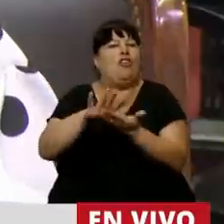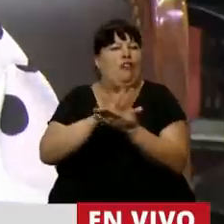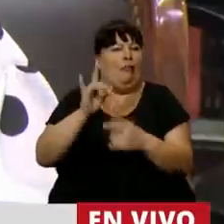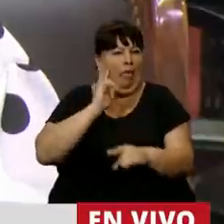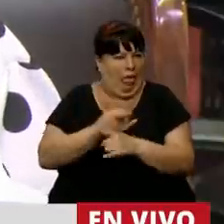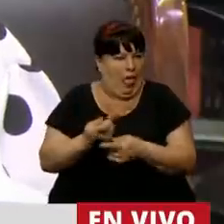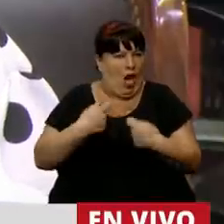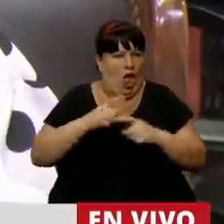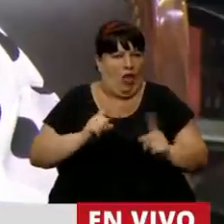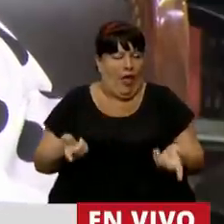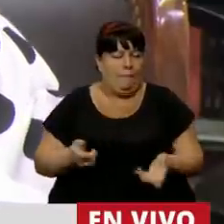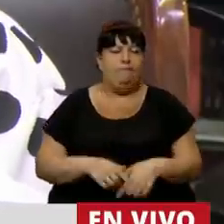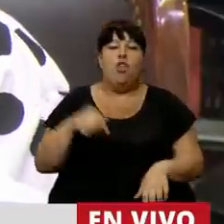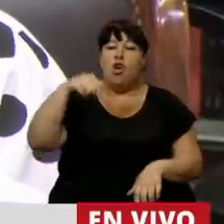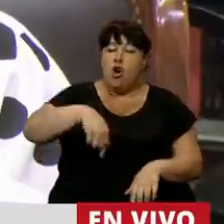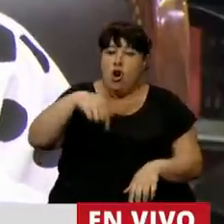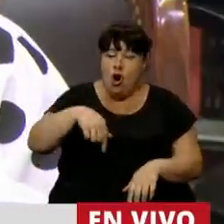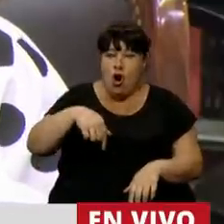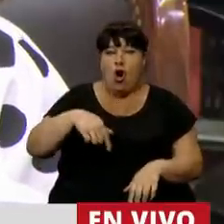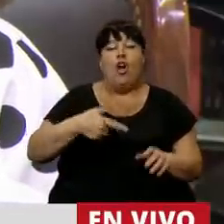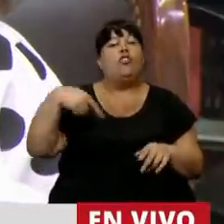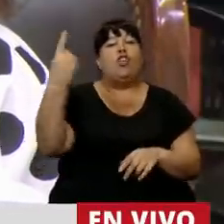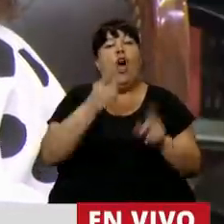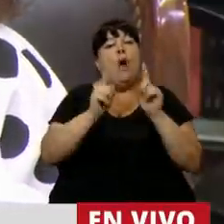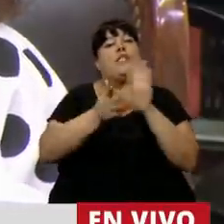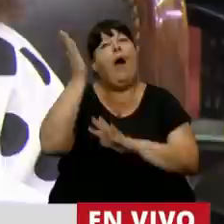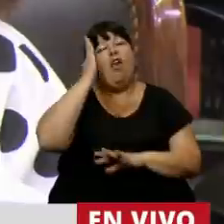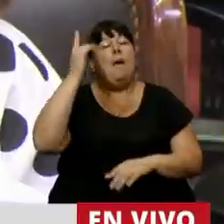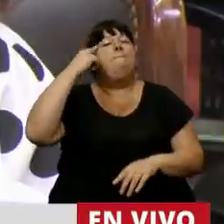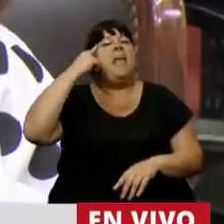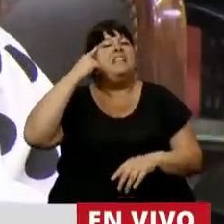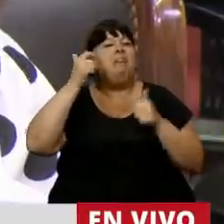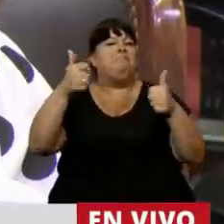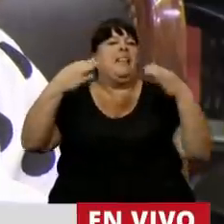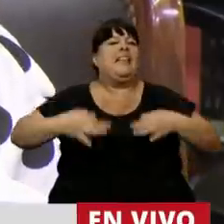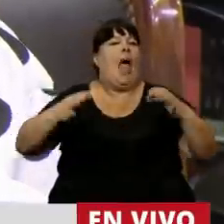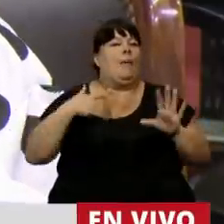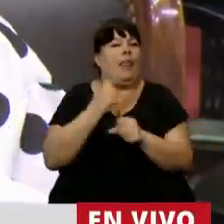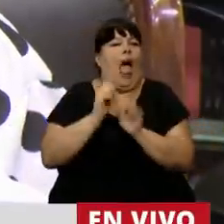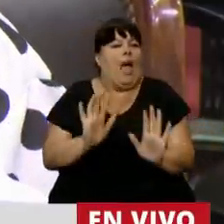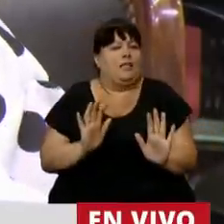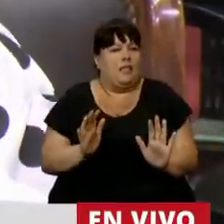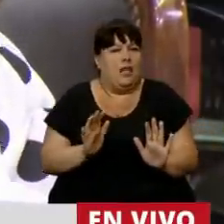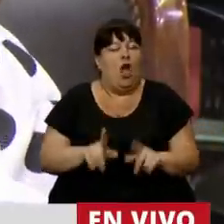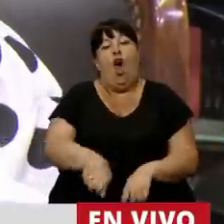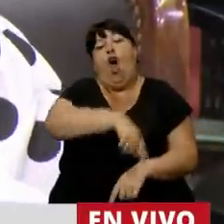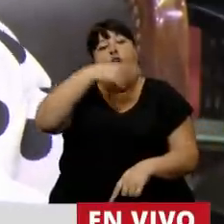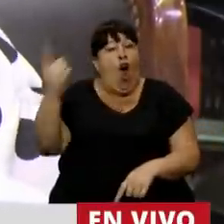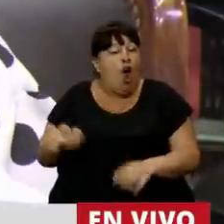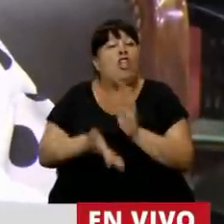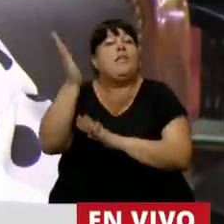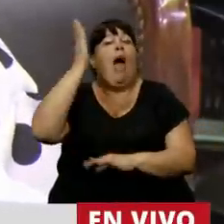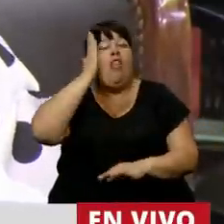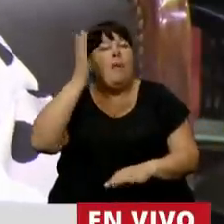respuesta. Hoy nos iremos a dormir algunos creyendo que hicimos lo correcto. Otros se irán